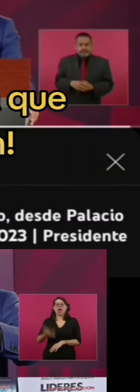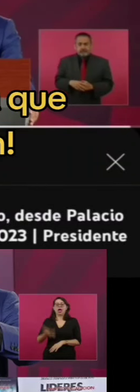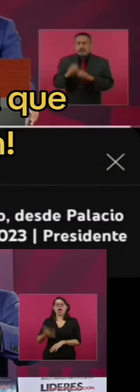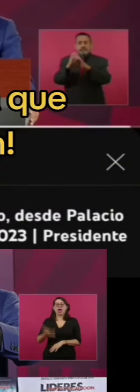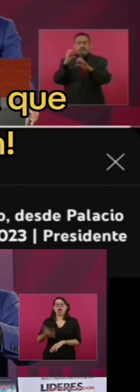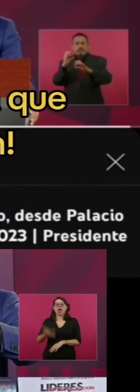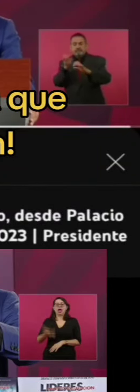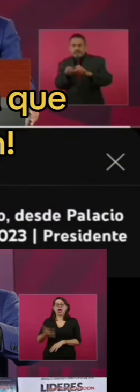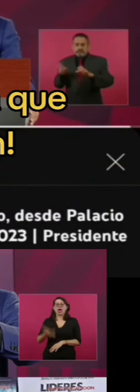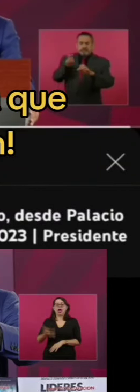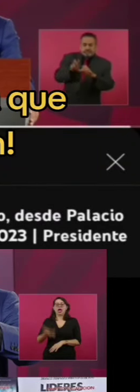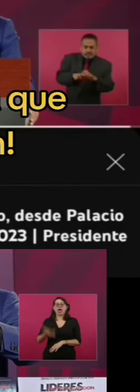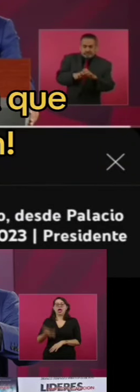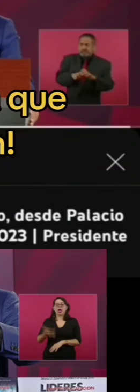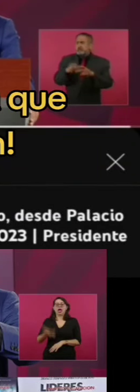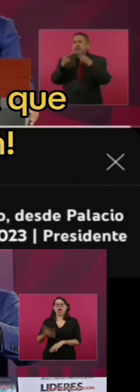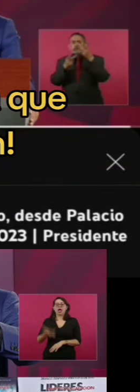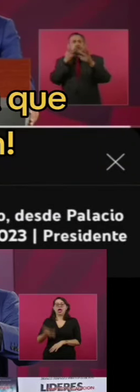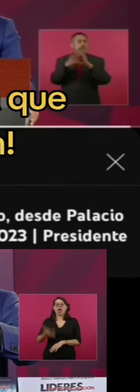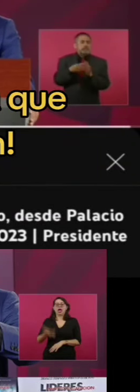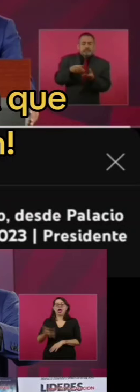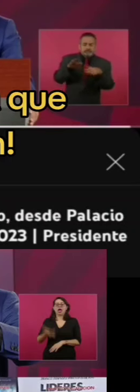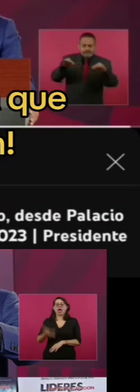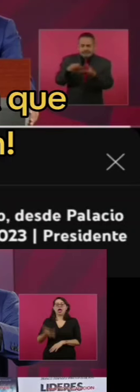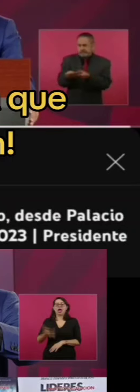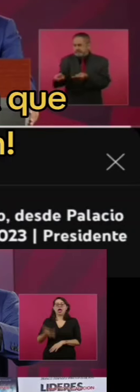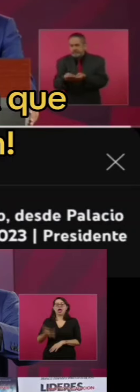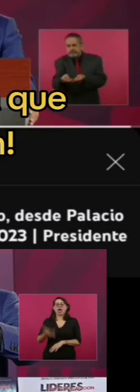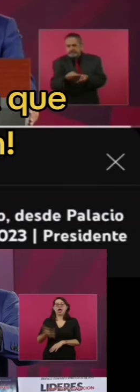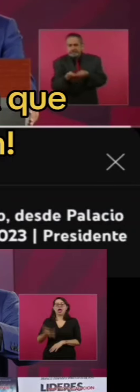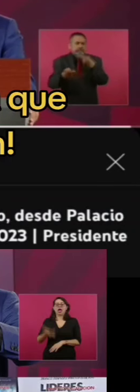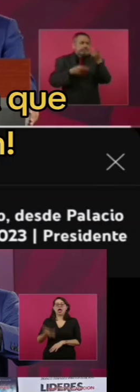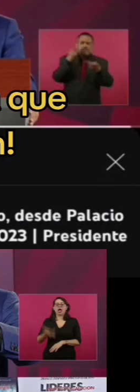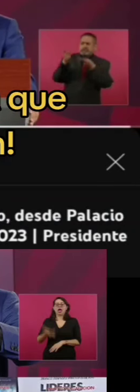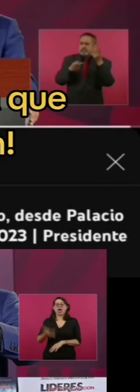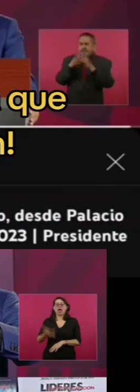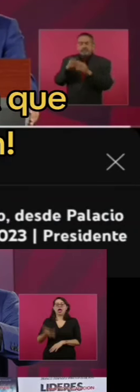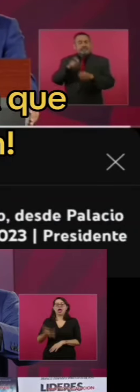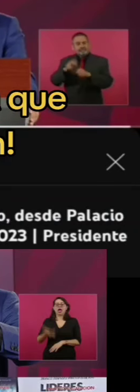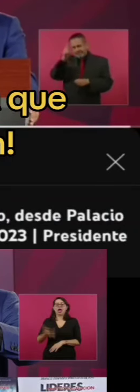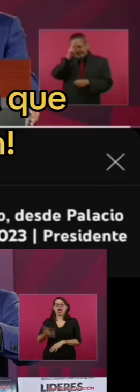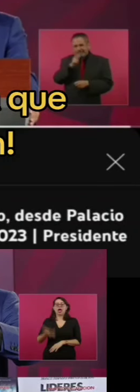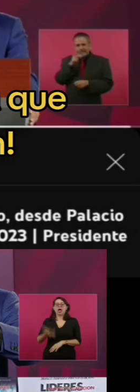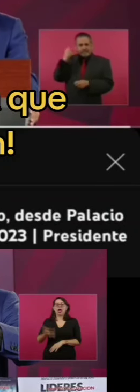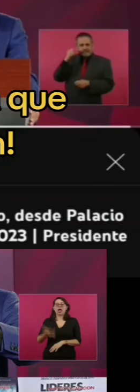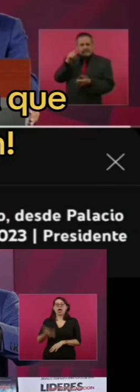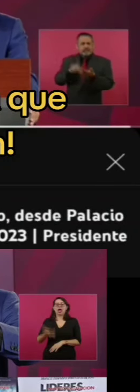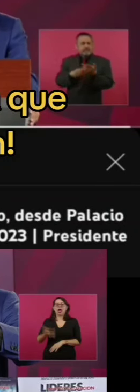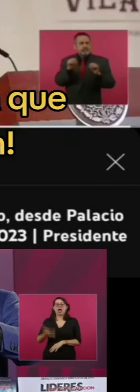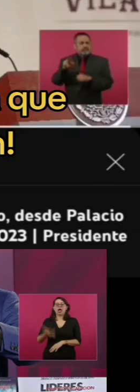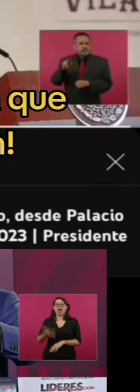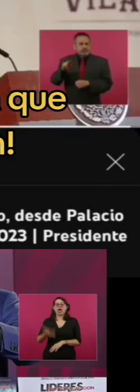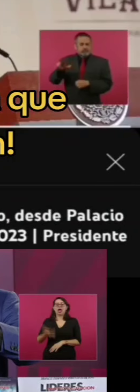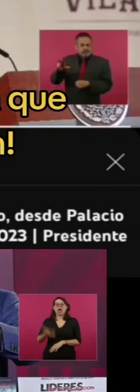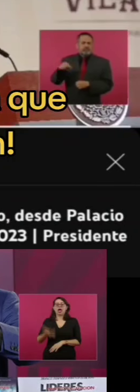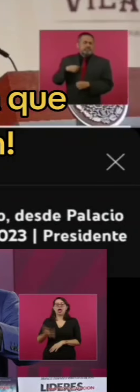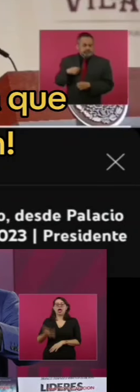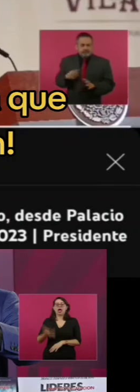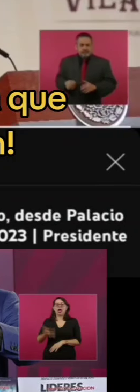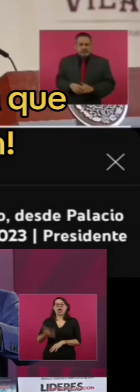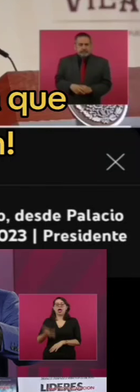subiéndome a los camiones y entregando volantes en Villahermosa, en el 88.